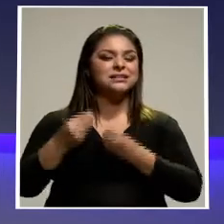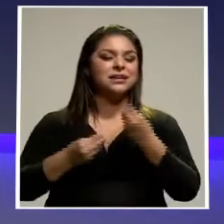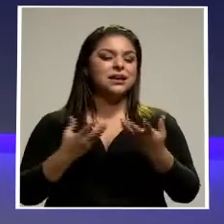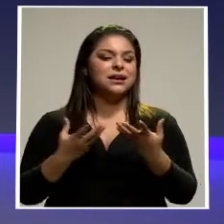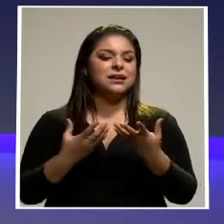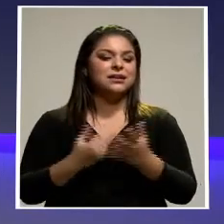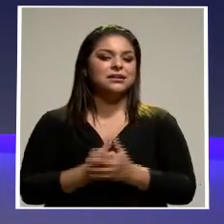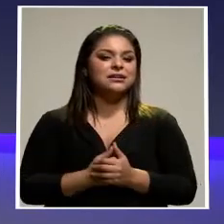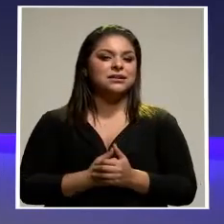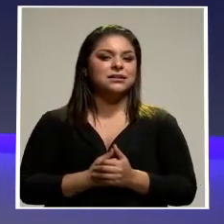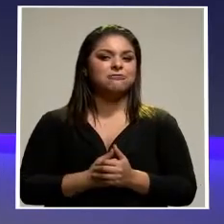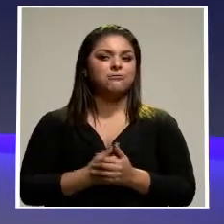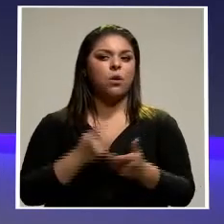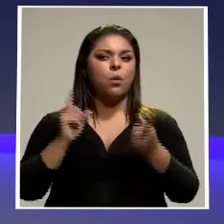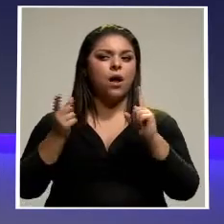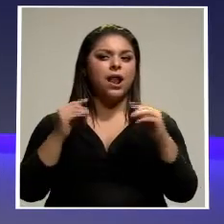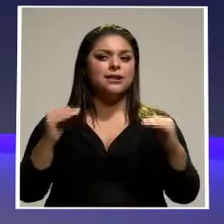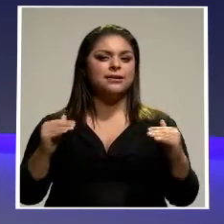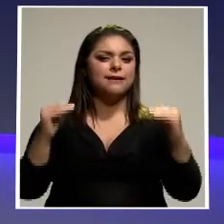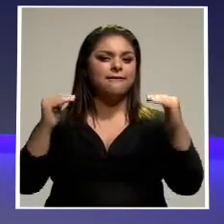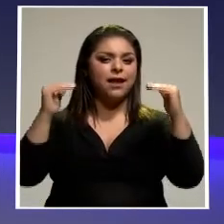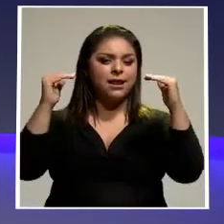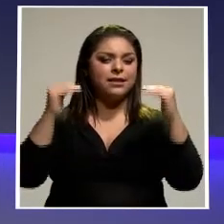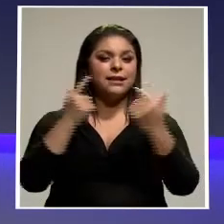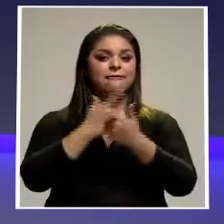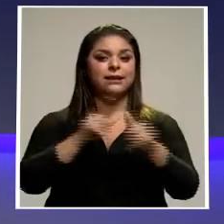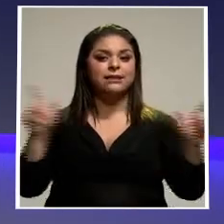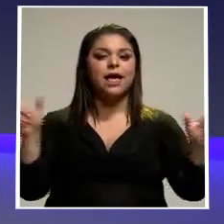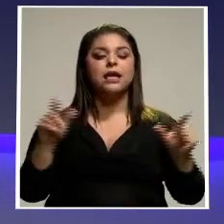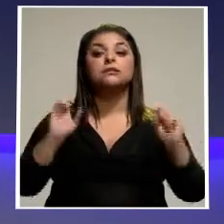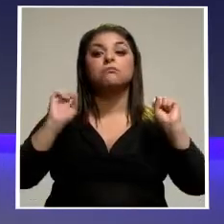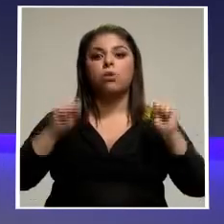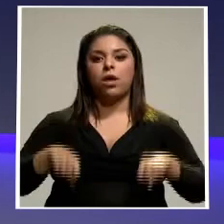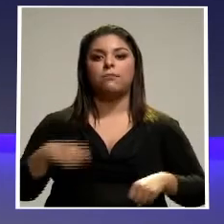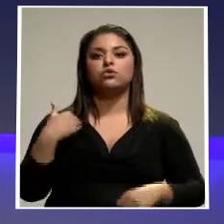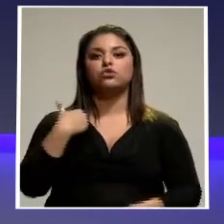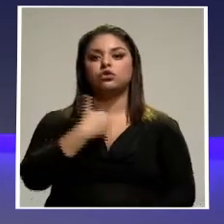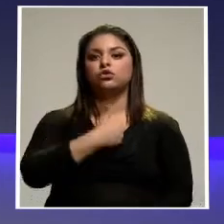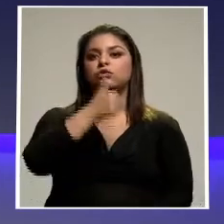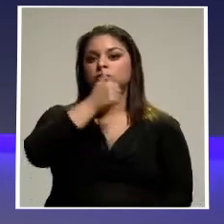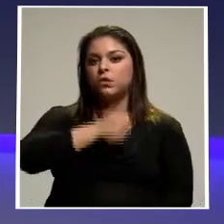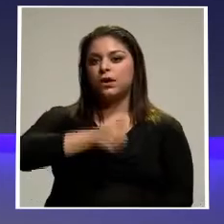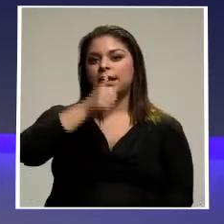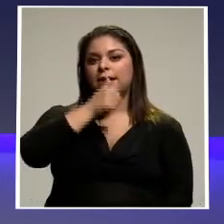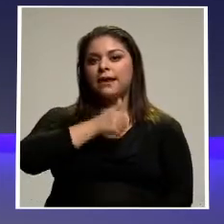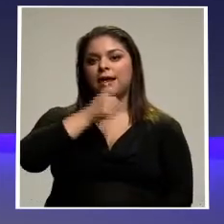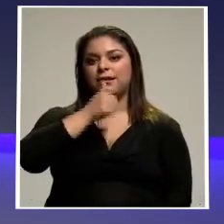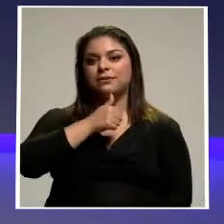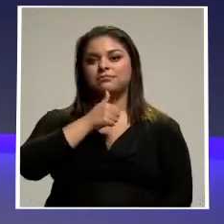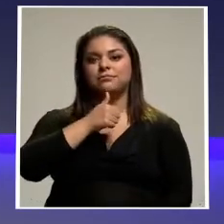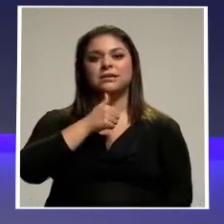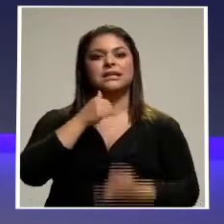de libertades podemos nosotros tolerar sin que eso signifique que nuestras democracias van a